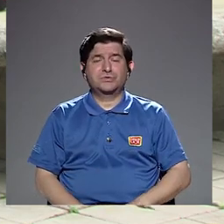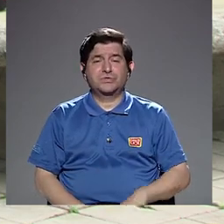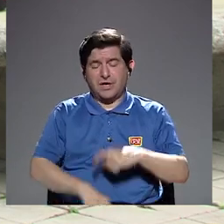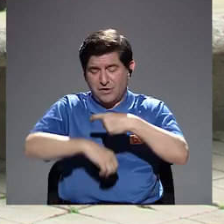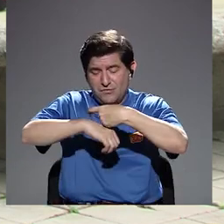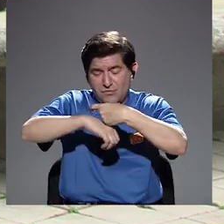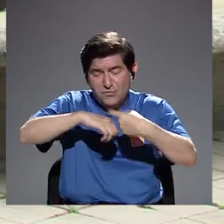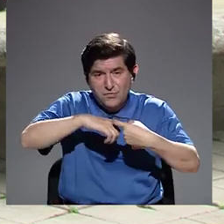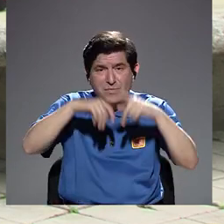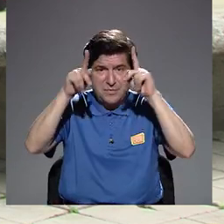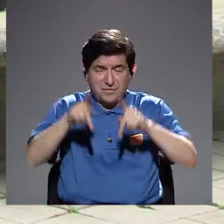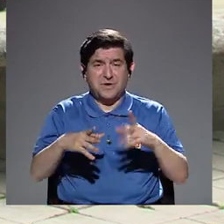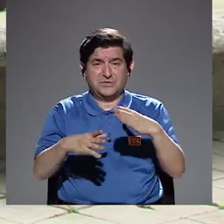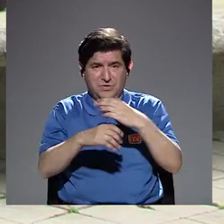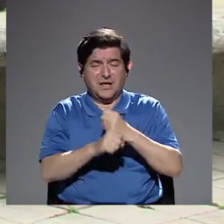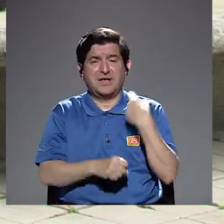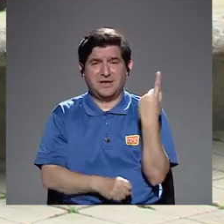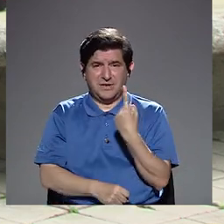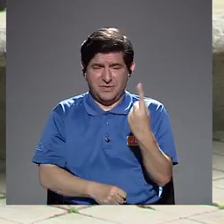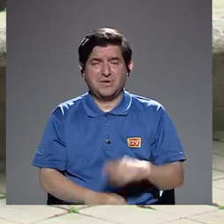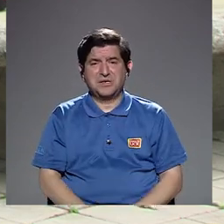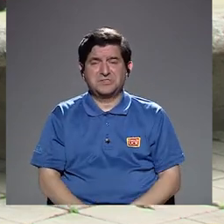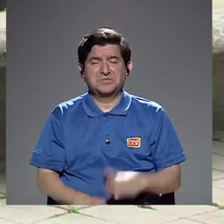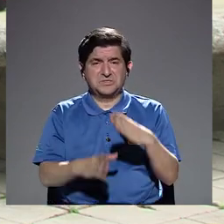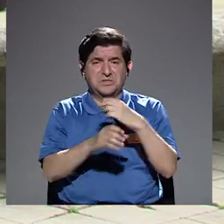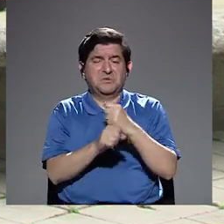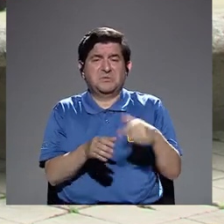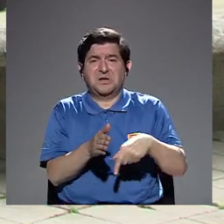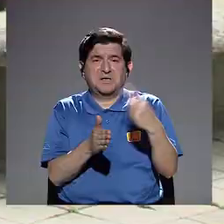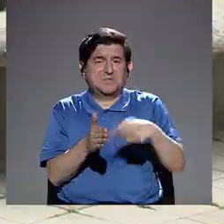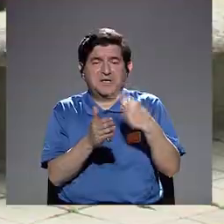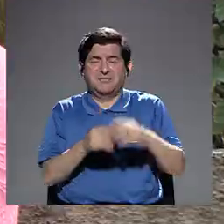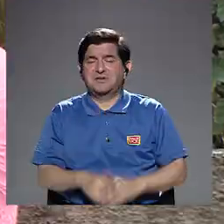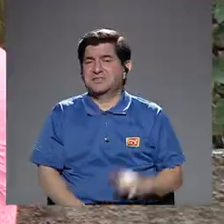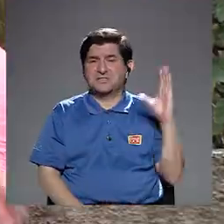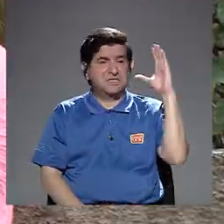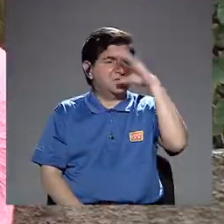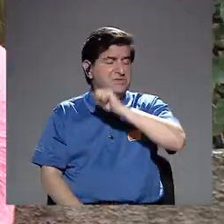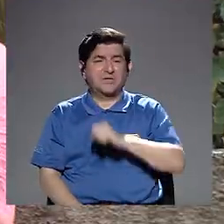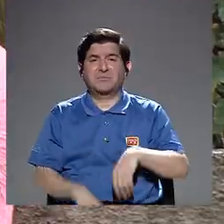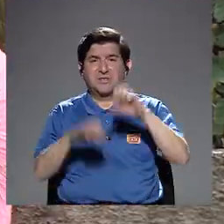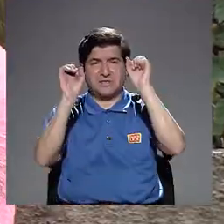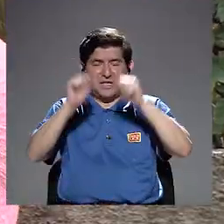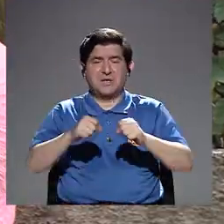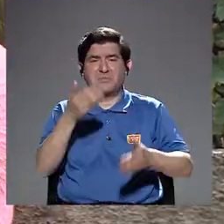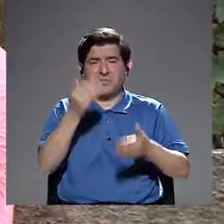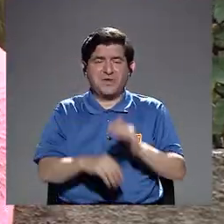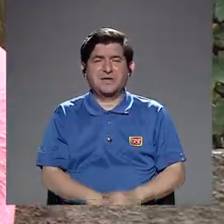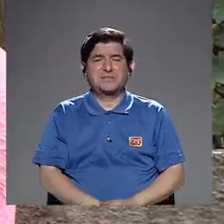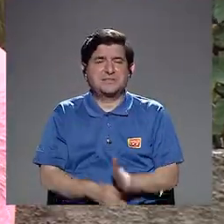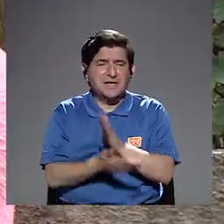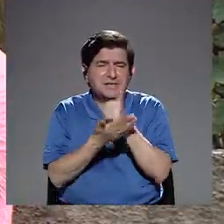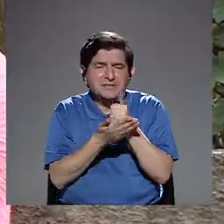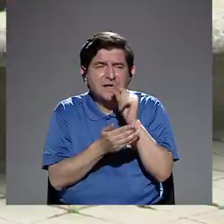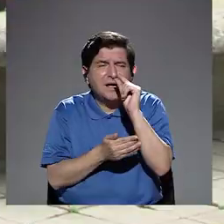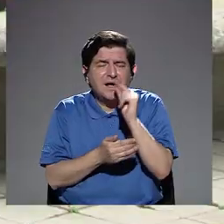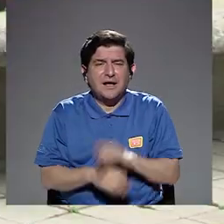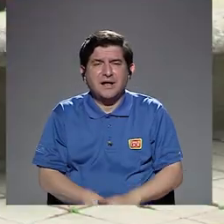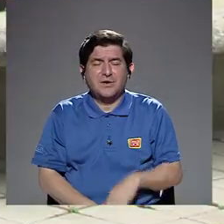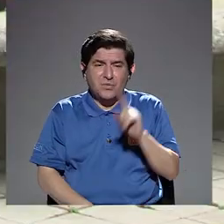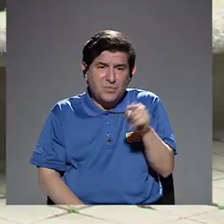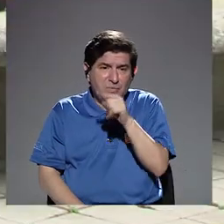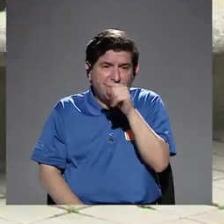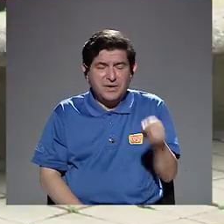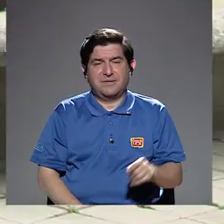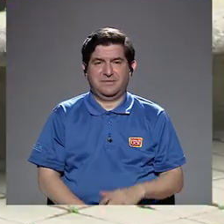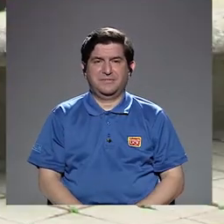persona que tiene la práctica de rasurarse constantemente, lo hace a veces sin darse cuenta y se puede haber llevado unas verruguitas, ¿verdad? Porque son muy